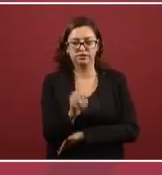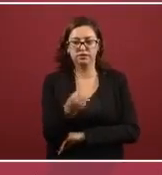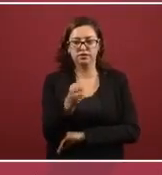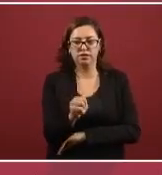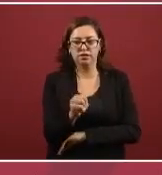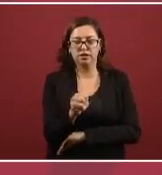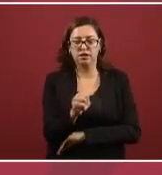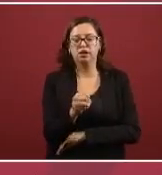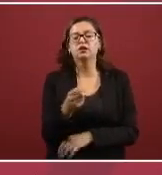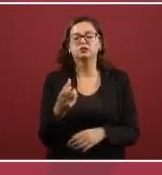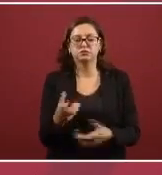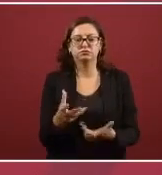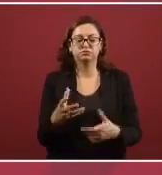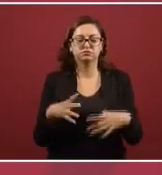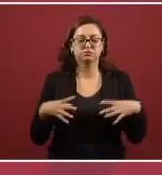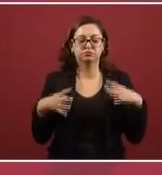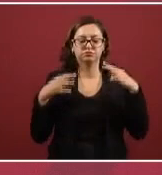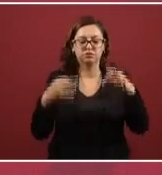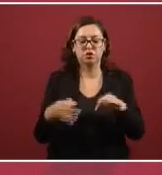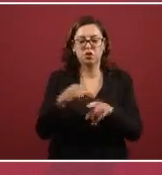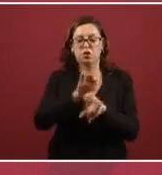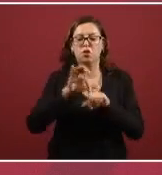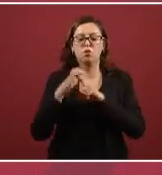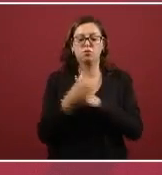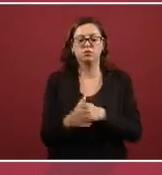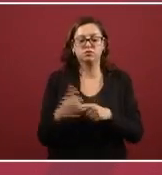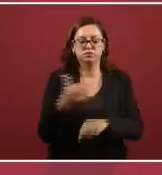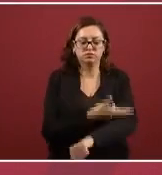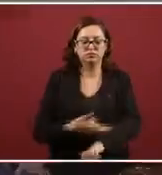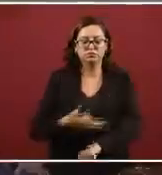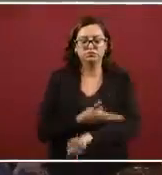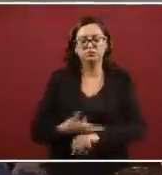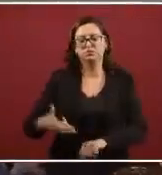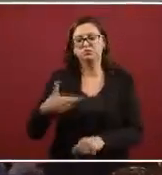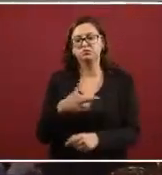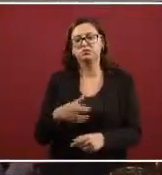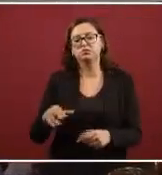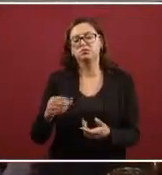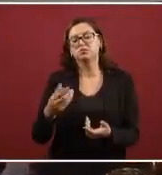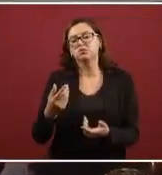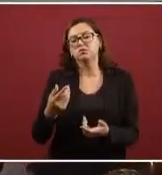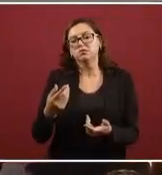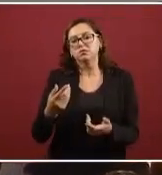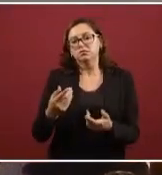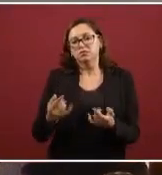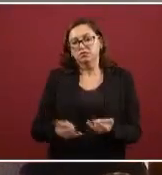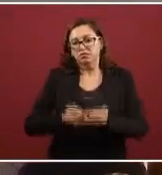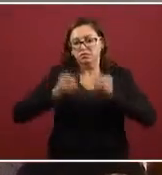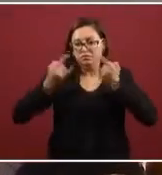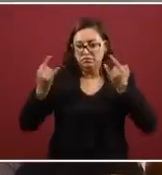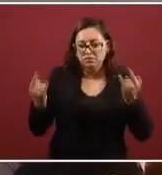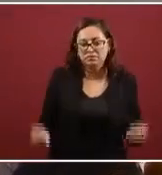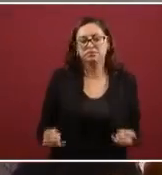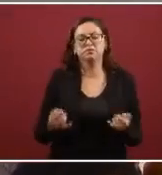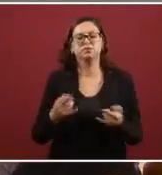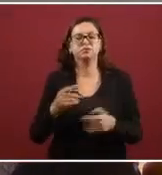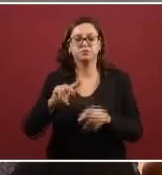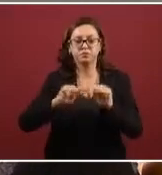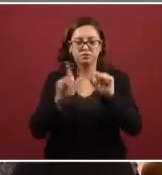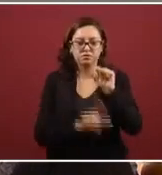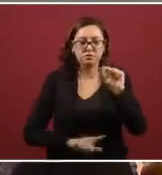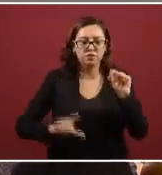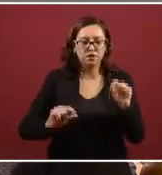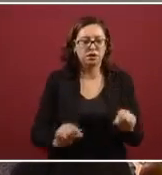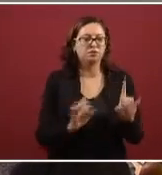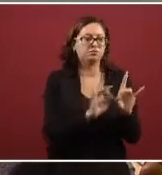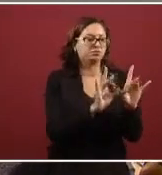crea esta Comisión Presidencial para la Conmemoración de Hechos, Procesos y Personajes Históricos de México. Está integrada por